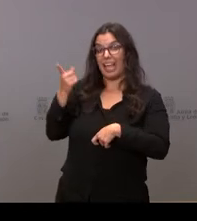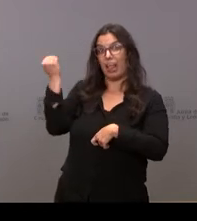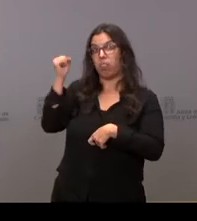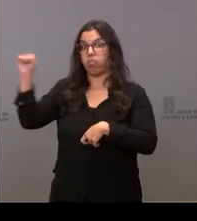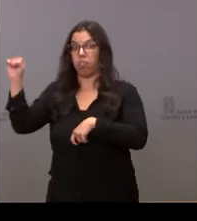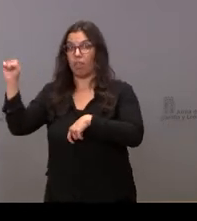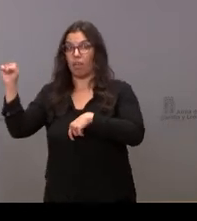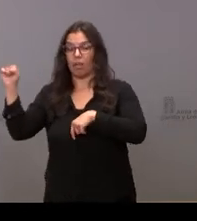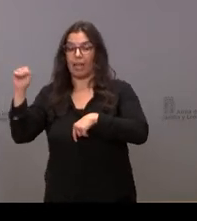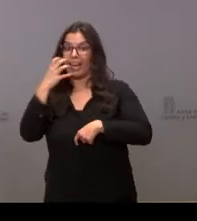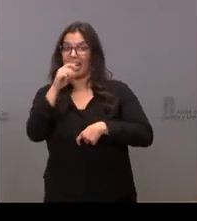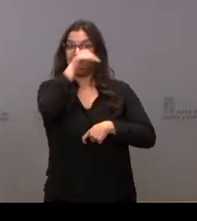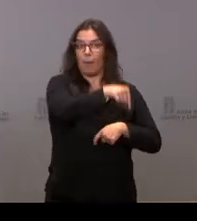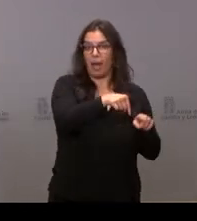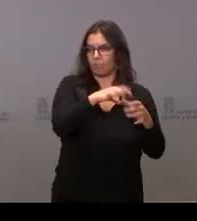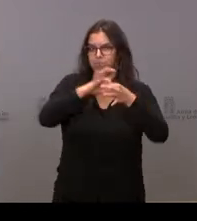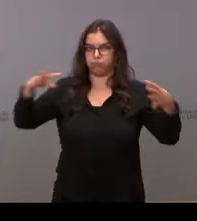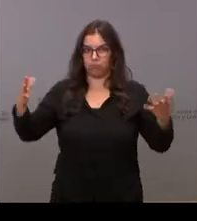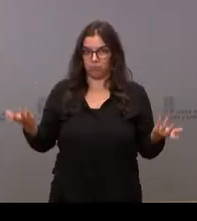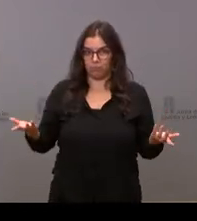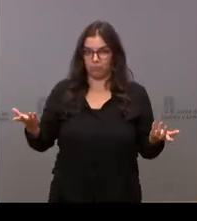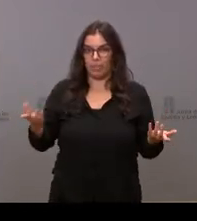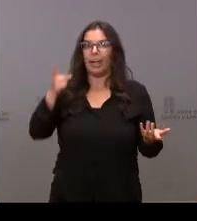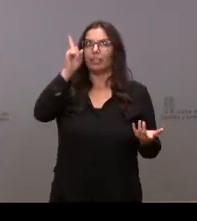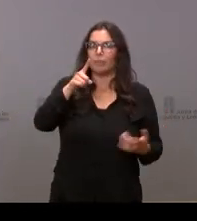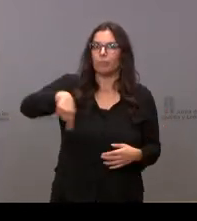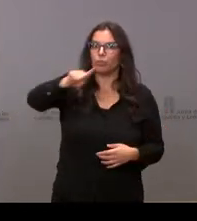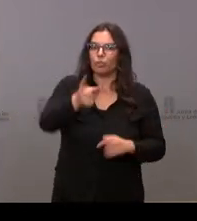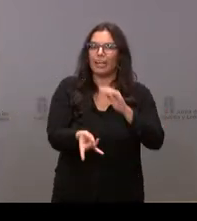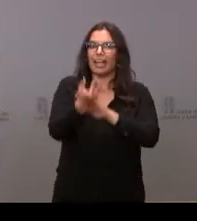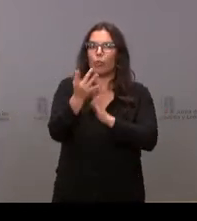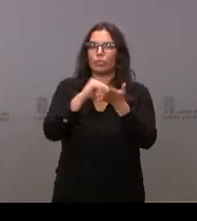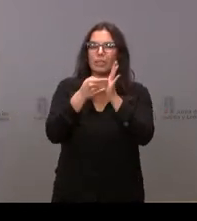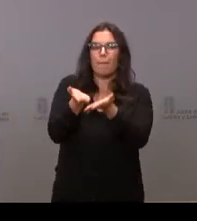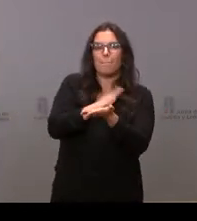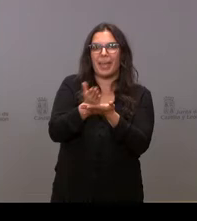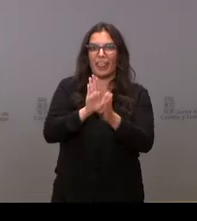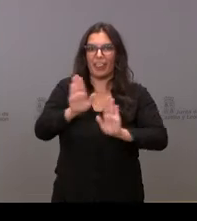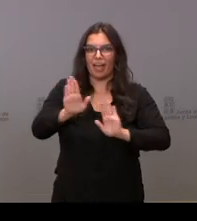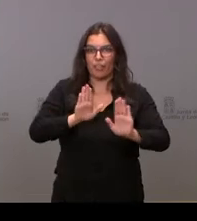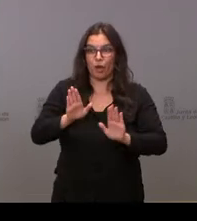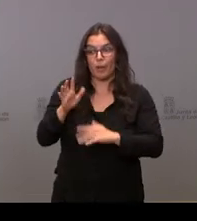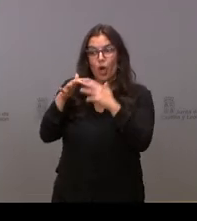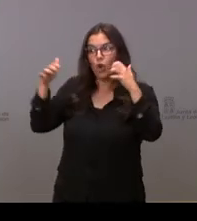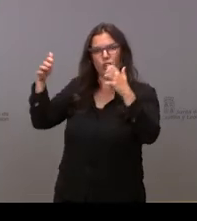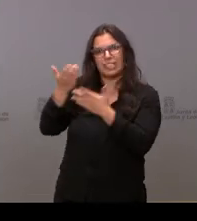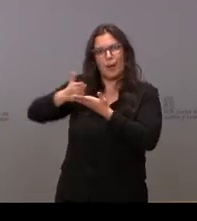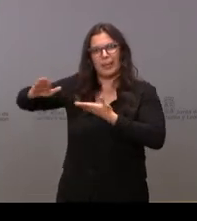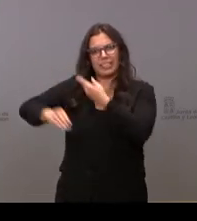Y ustedes han puesto en marcha también un sistema de mediación, pero en el caso de las Cortes no se podría hacer nada, ¿no?